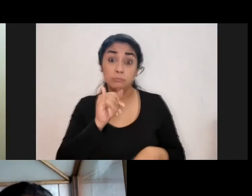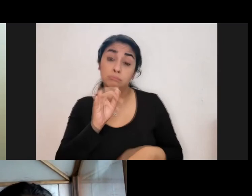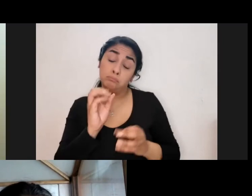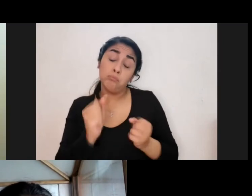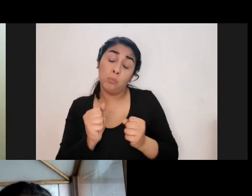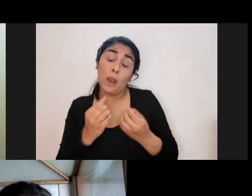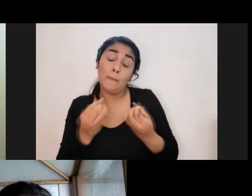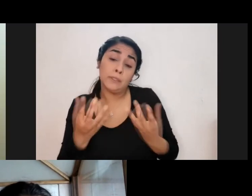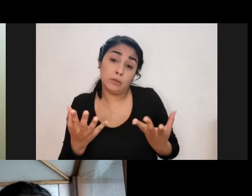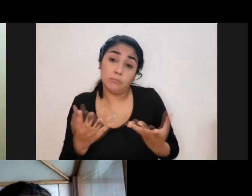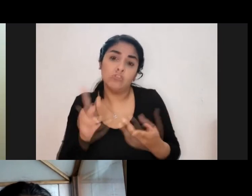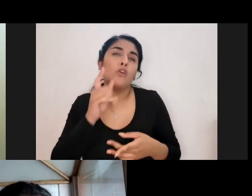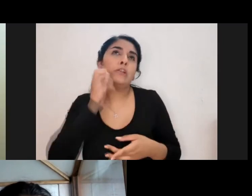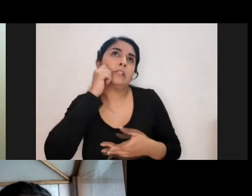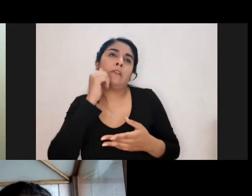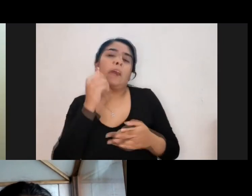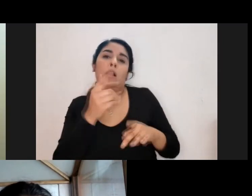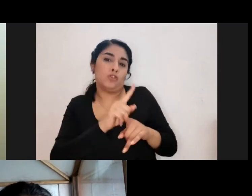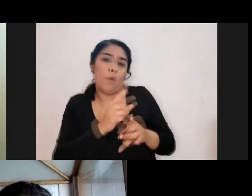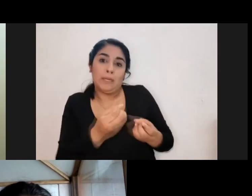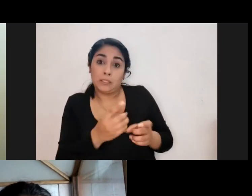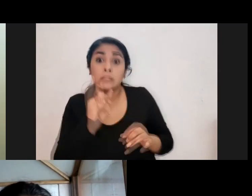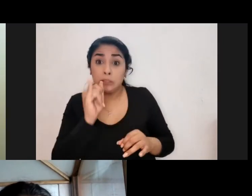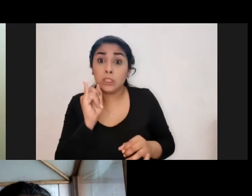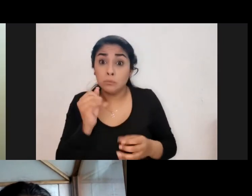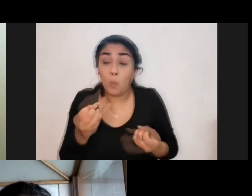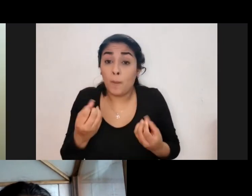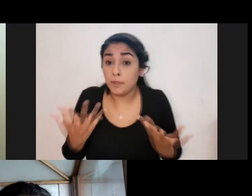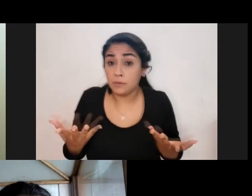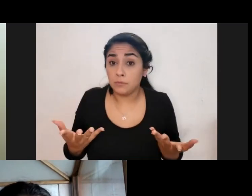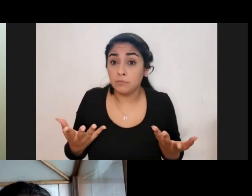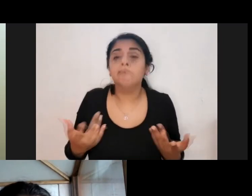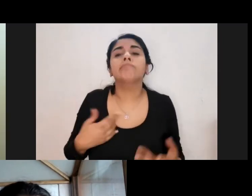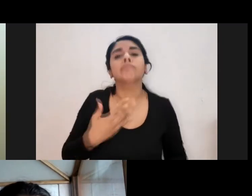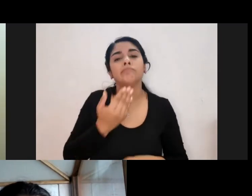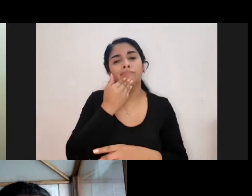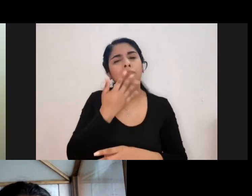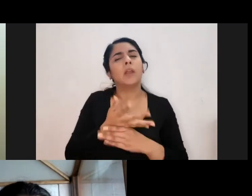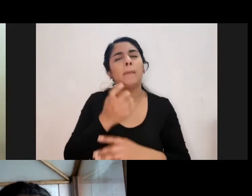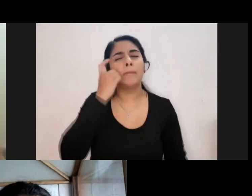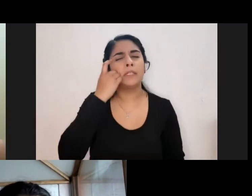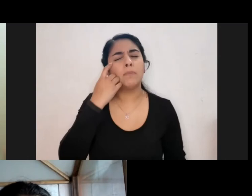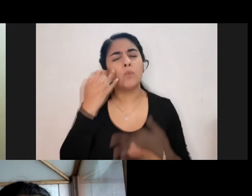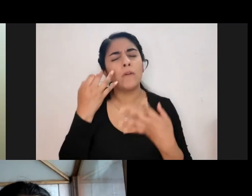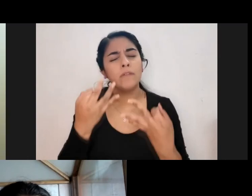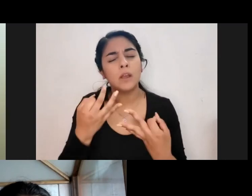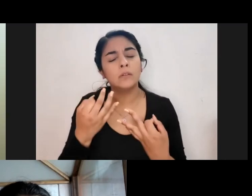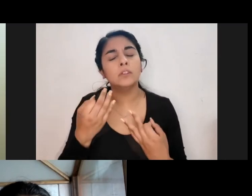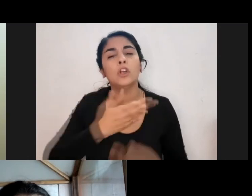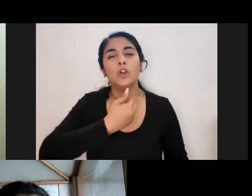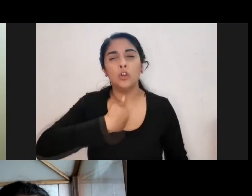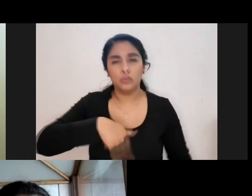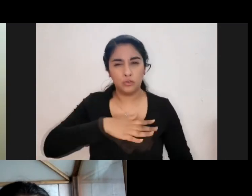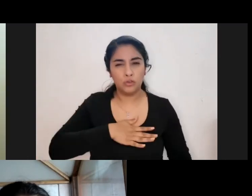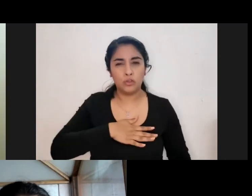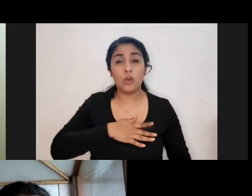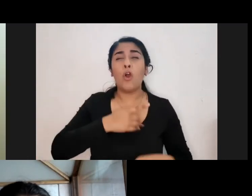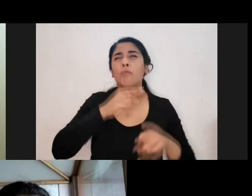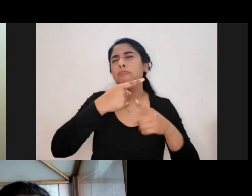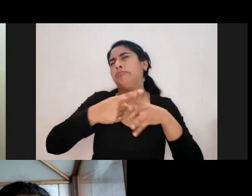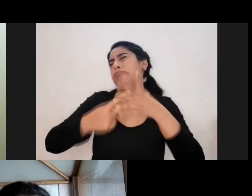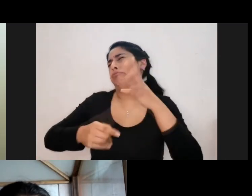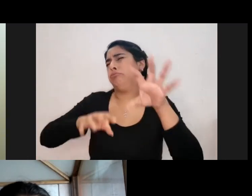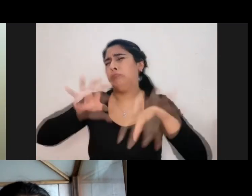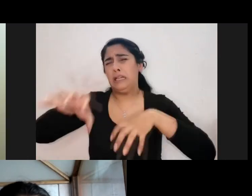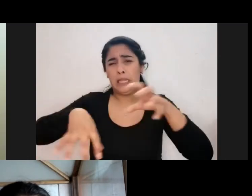No es descartable, pero también tenemos que pensar muy bien que nosotros convivimos con muchos animales. Tenemos perros,